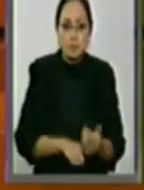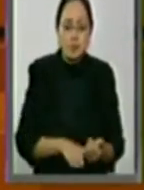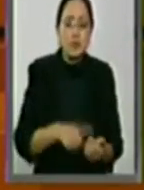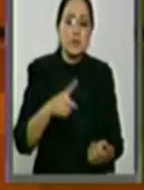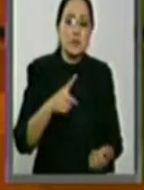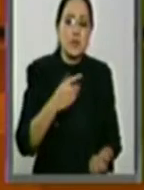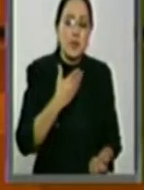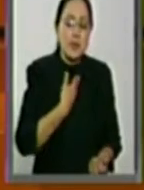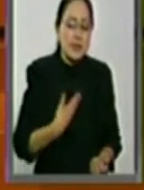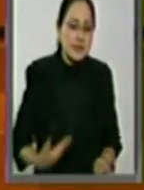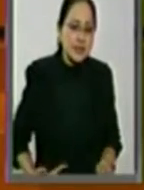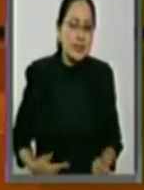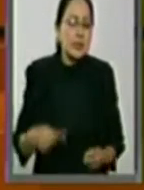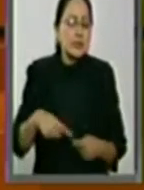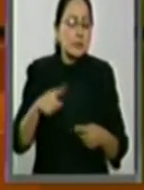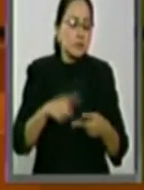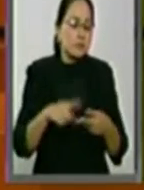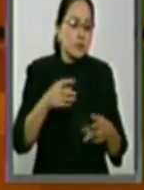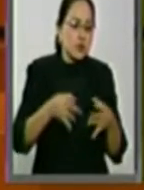Y hablo de confianza